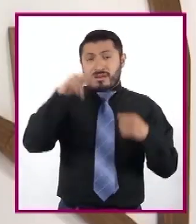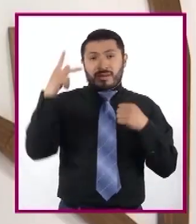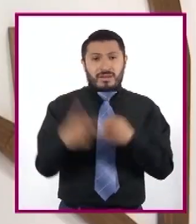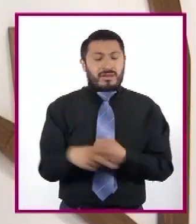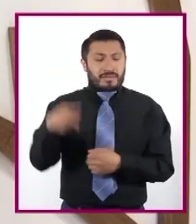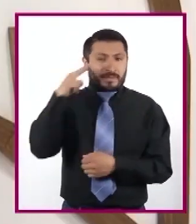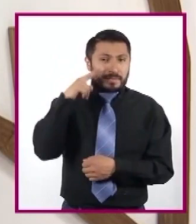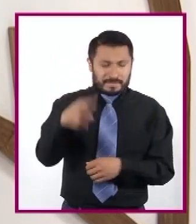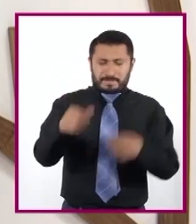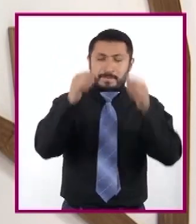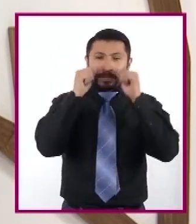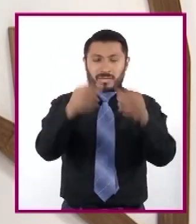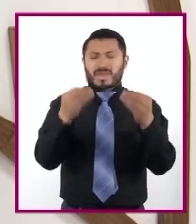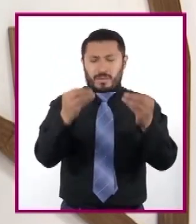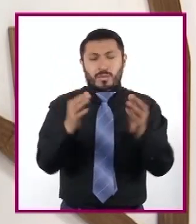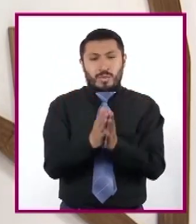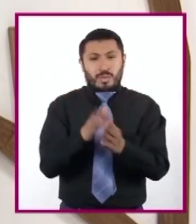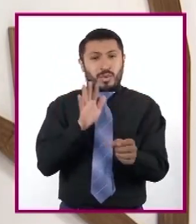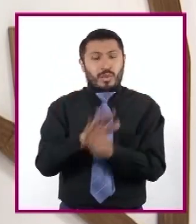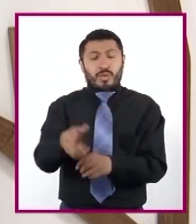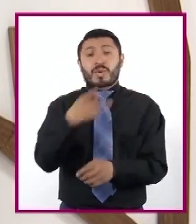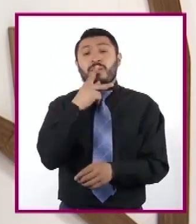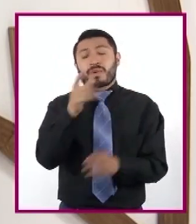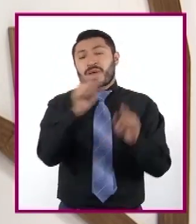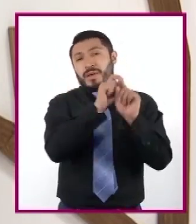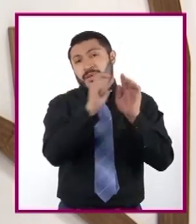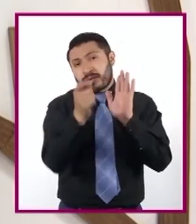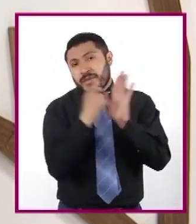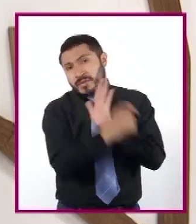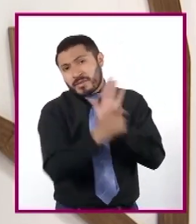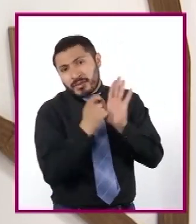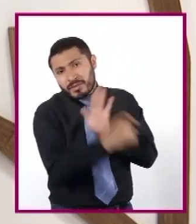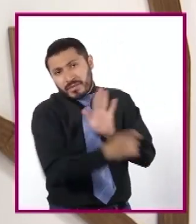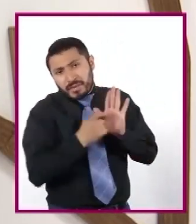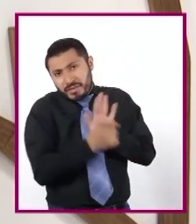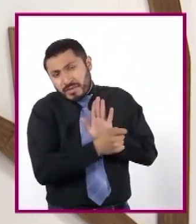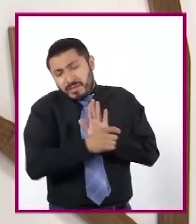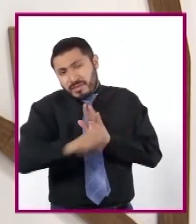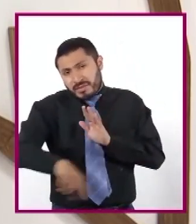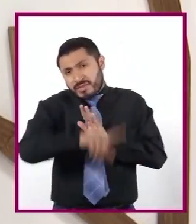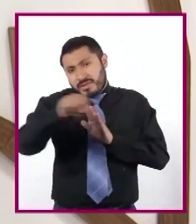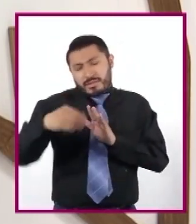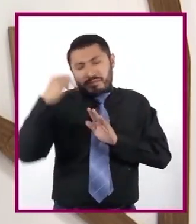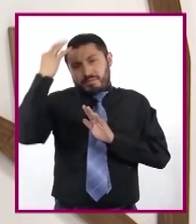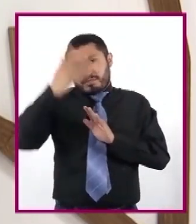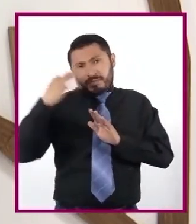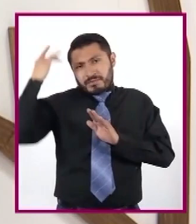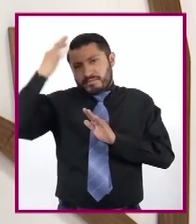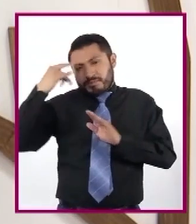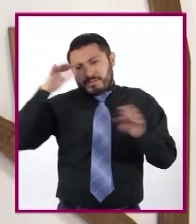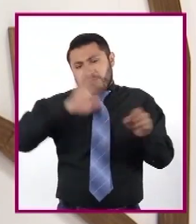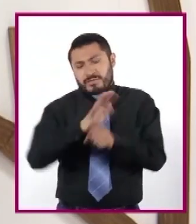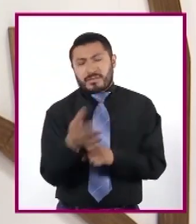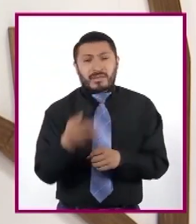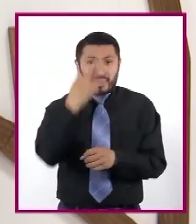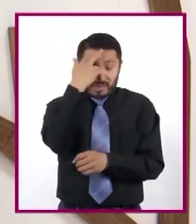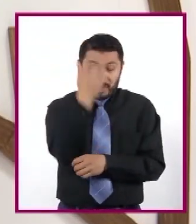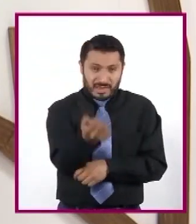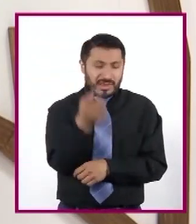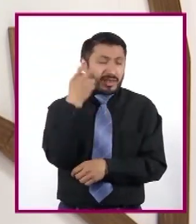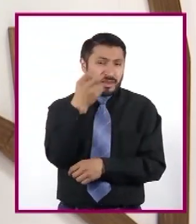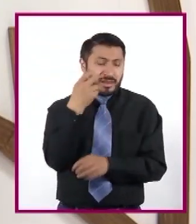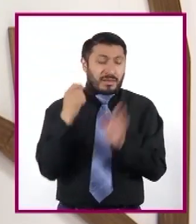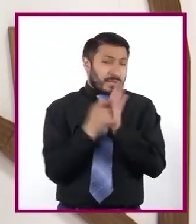Pongan mucha atención a las expresiones que están subrayadas, para que al final del texto reflexionemos sobre la razón por la cual se